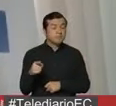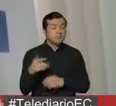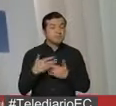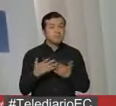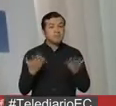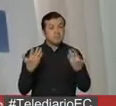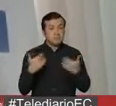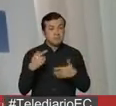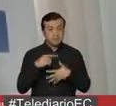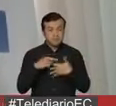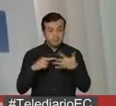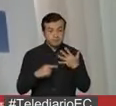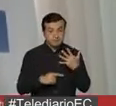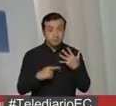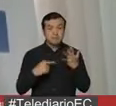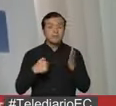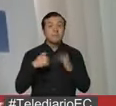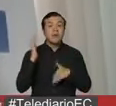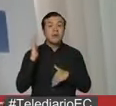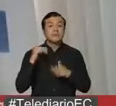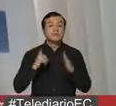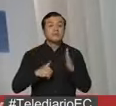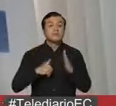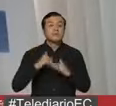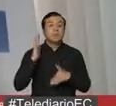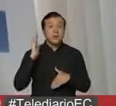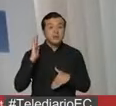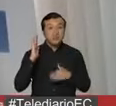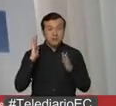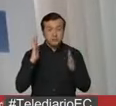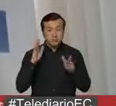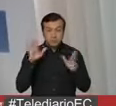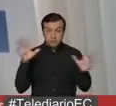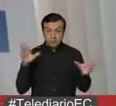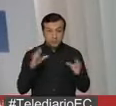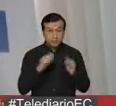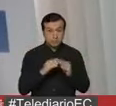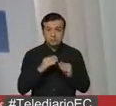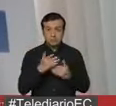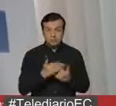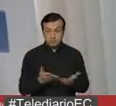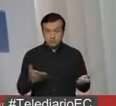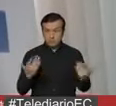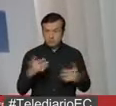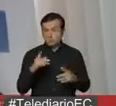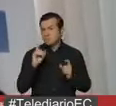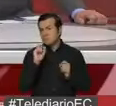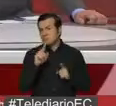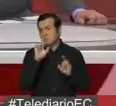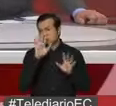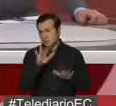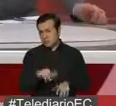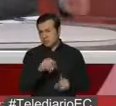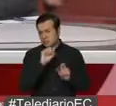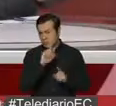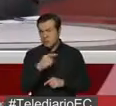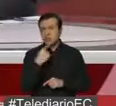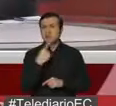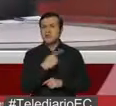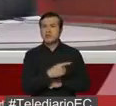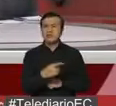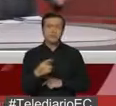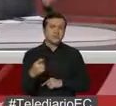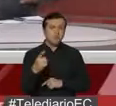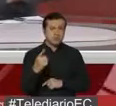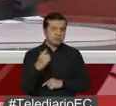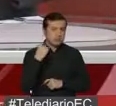moderados y de esta manera aumentar la capacidad resolutiva de todo el sistema de salud. Secretaria, por lo que usted me explica,